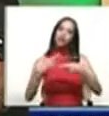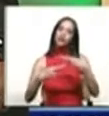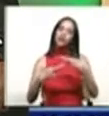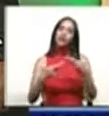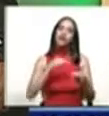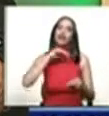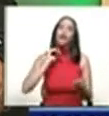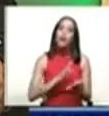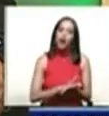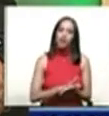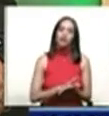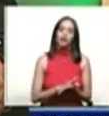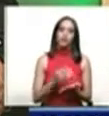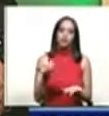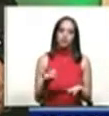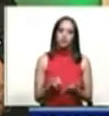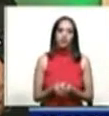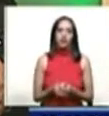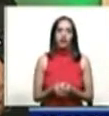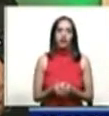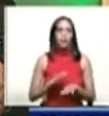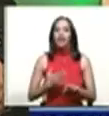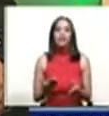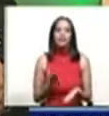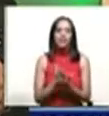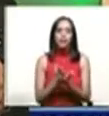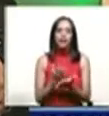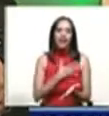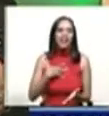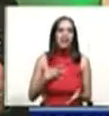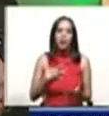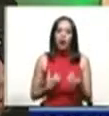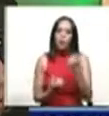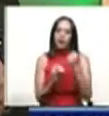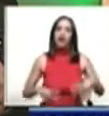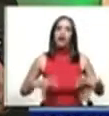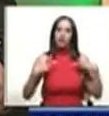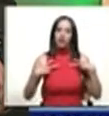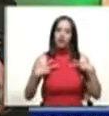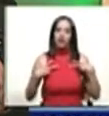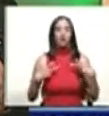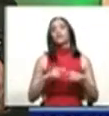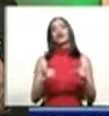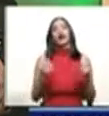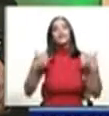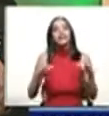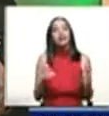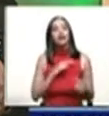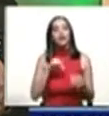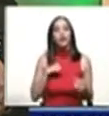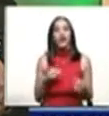de otra manera, porque apostamos siempre a la vida y porque a pesar de que nuestros compañeros, como lo decía Mango,